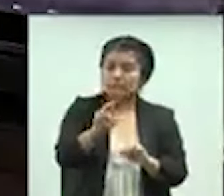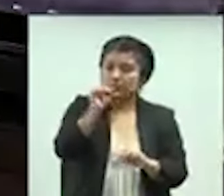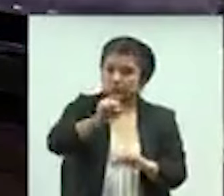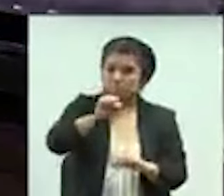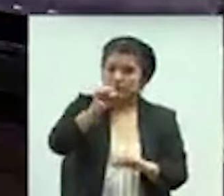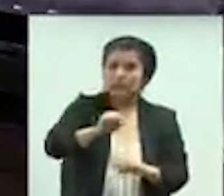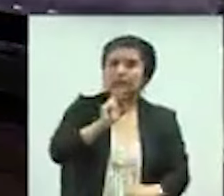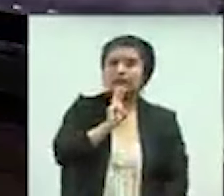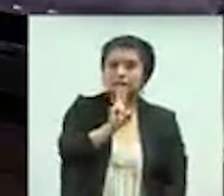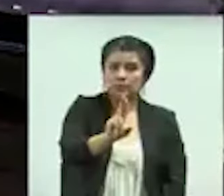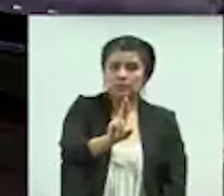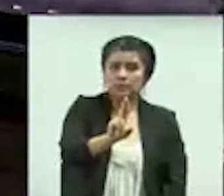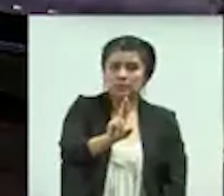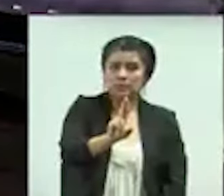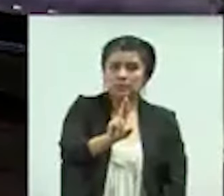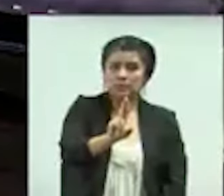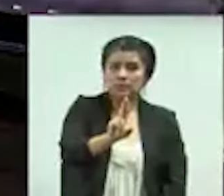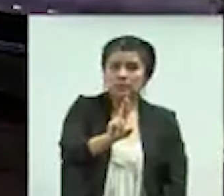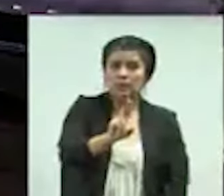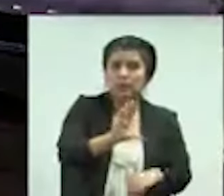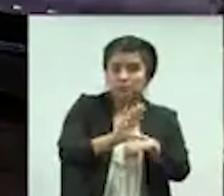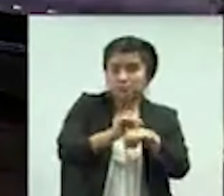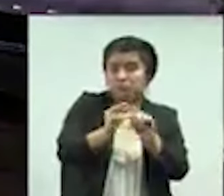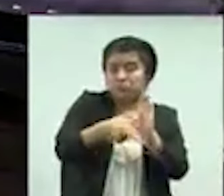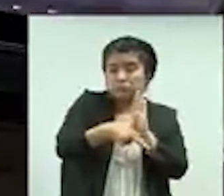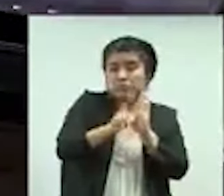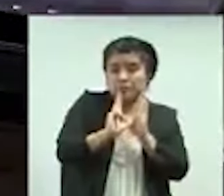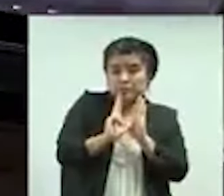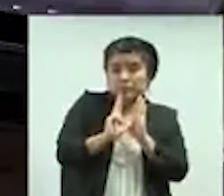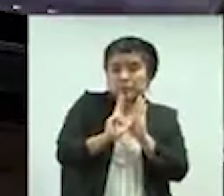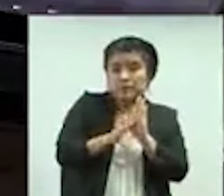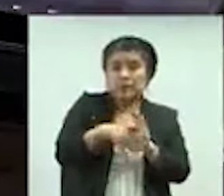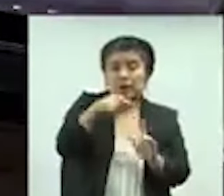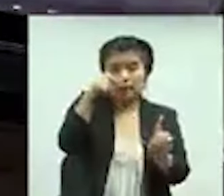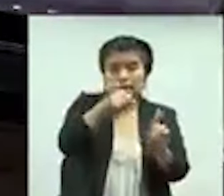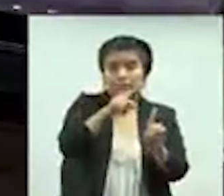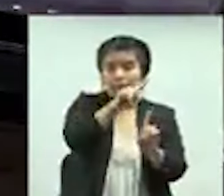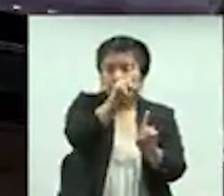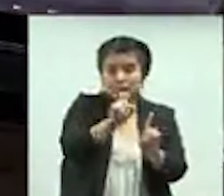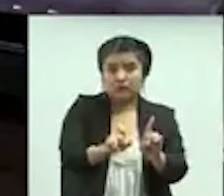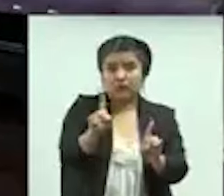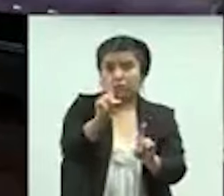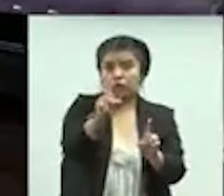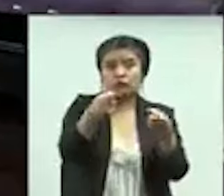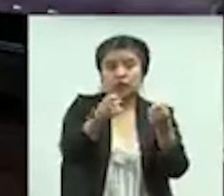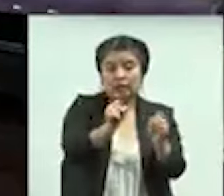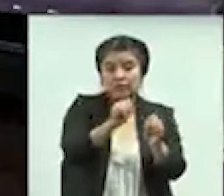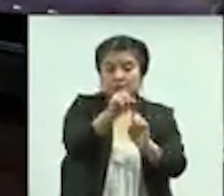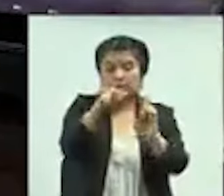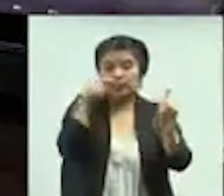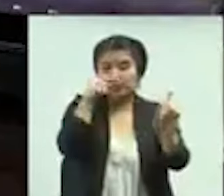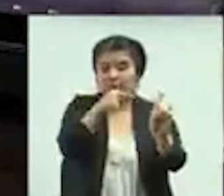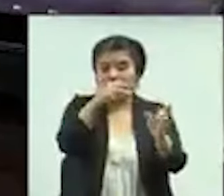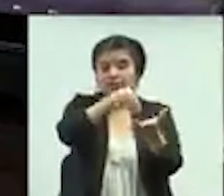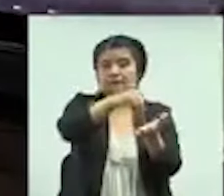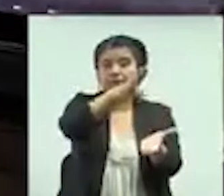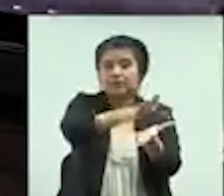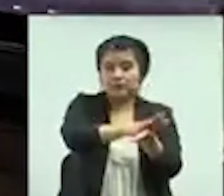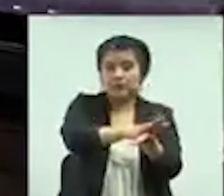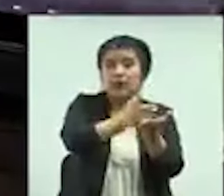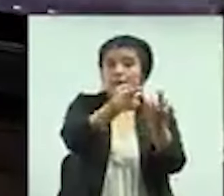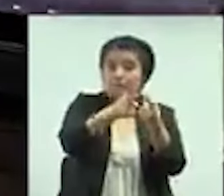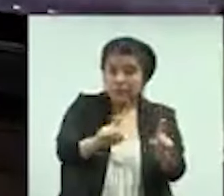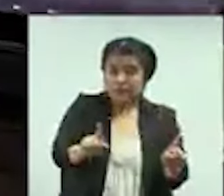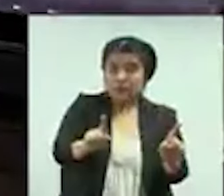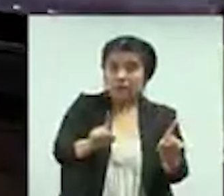Y voy a leerla nuevamente la respuesta. Aunque esta pregunta no se relaciona con el objeto de interpelación, sin